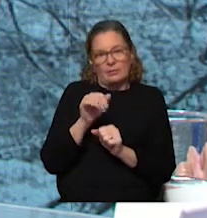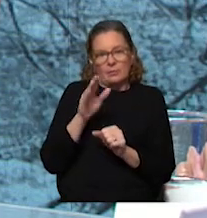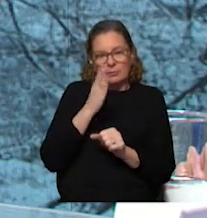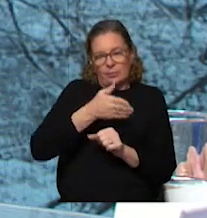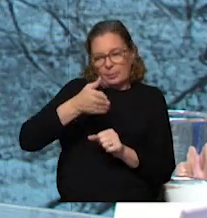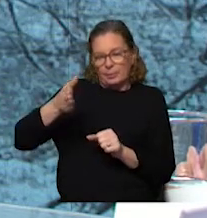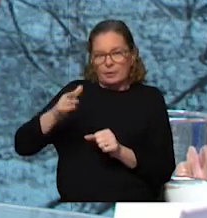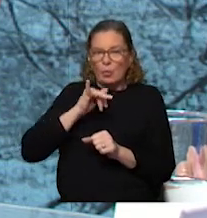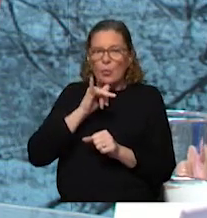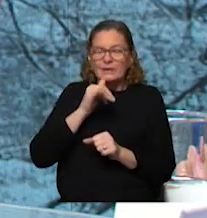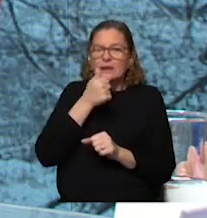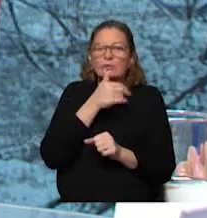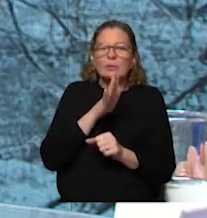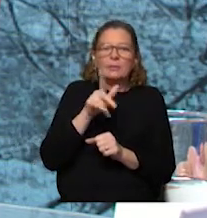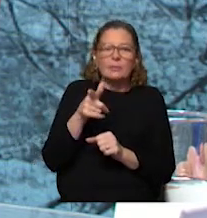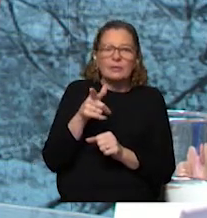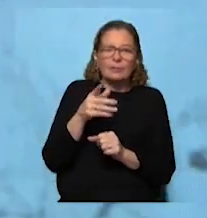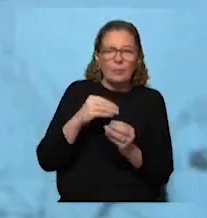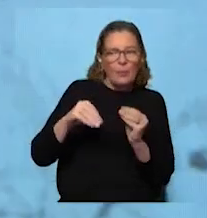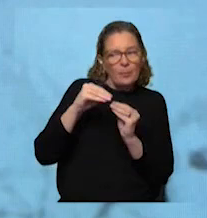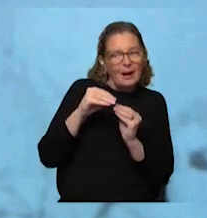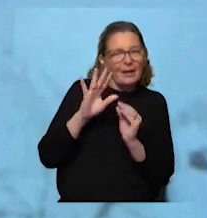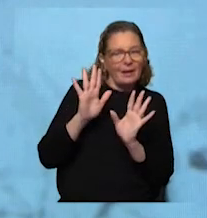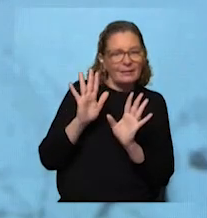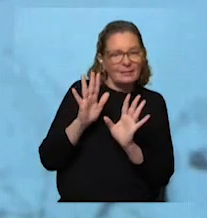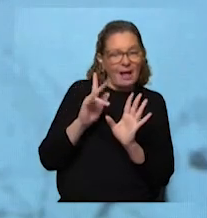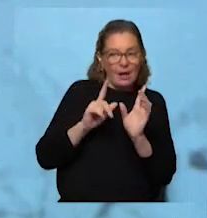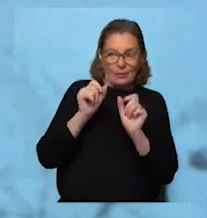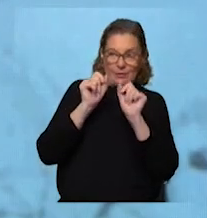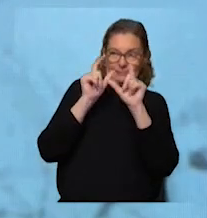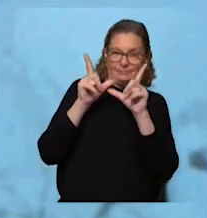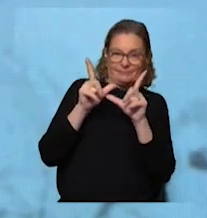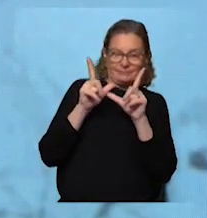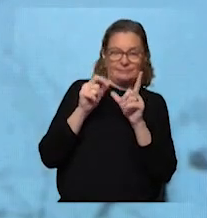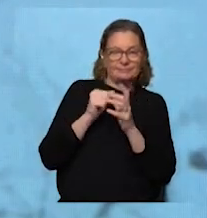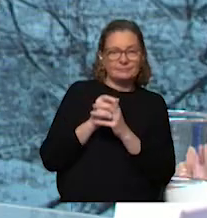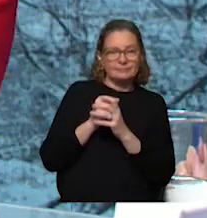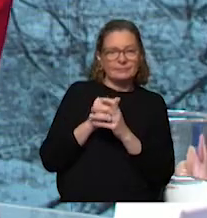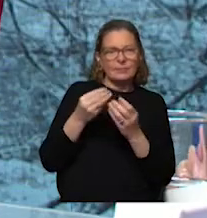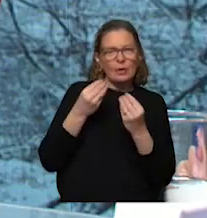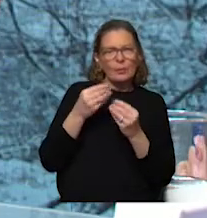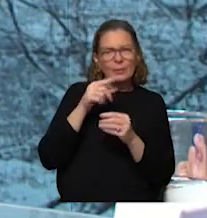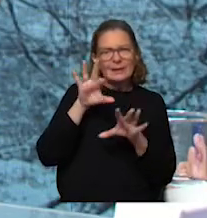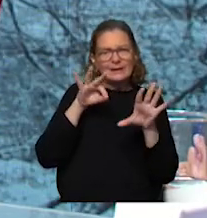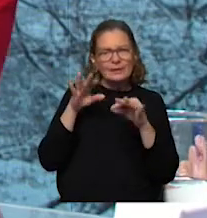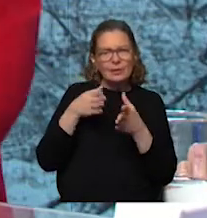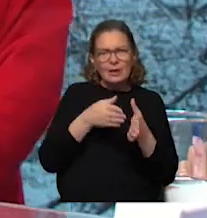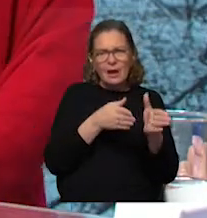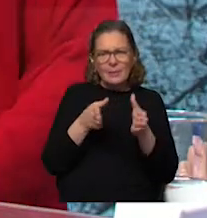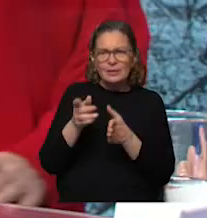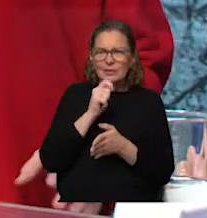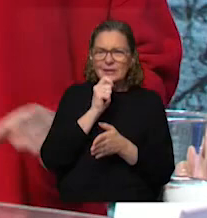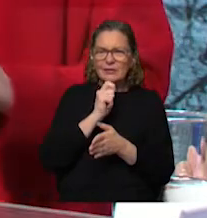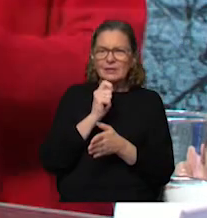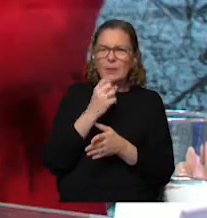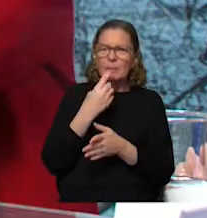decir bueno se cuentan las historias pero darle ese Plus es algo que Al toque te llama la atención y cómo vas decidiendo el camino de las entrevistas